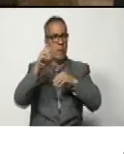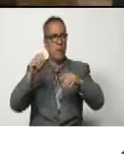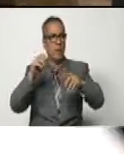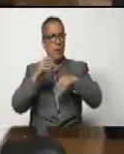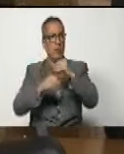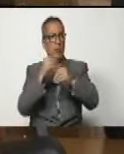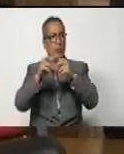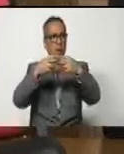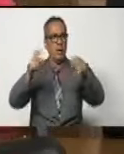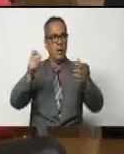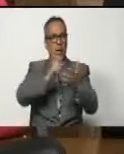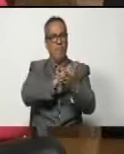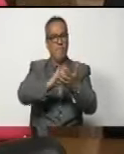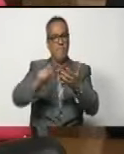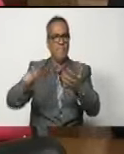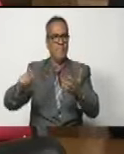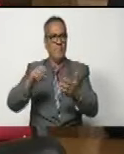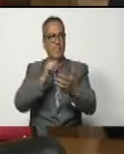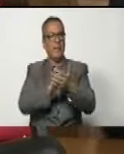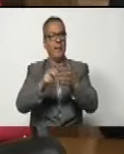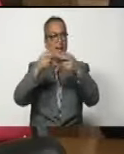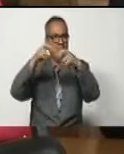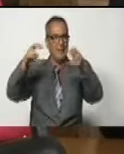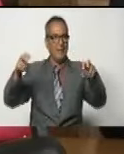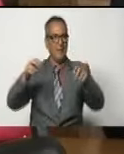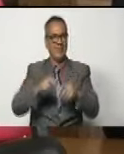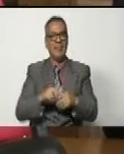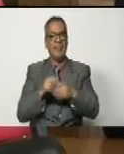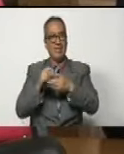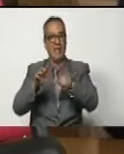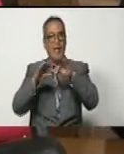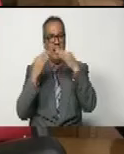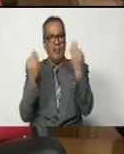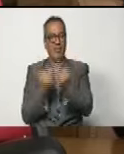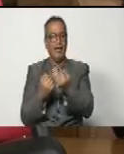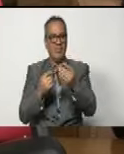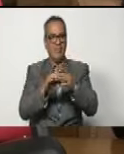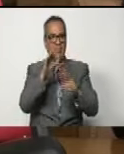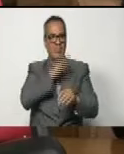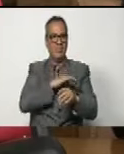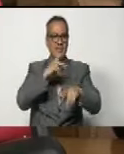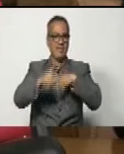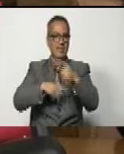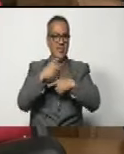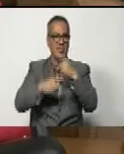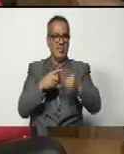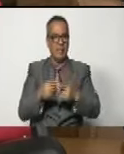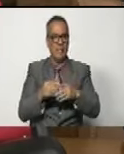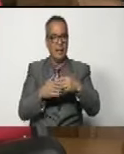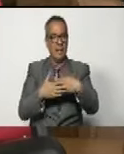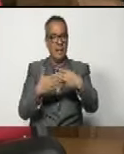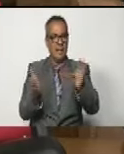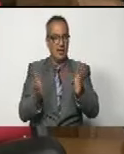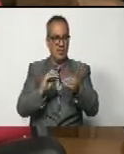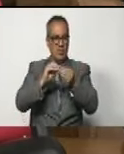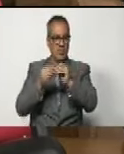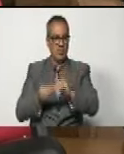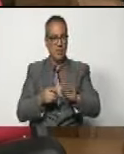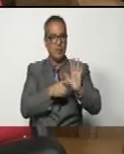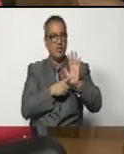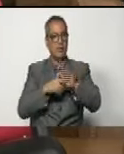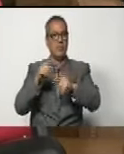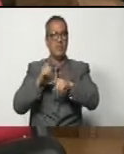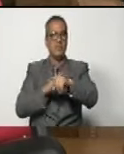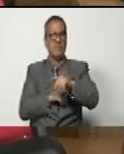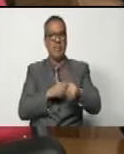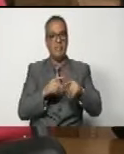cual queda redactado en los siguientes términos. Epígrafe. Apoyo familiar y social en el proceso de habilitación y rehabilitación. Es